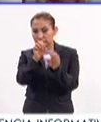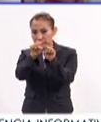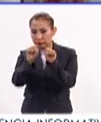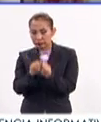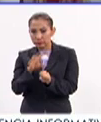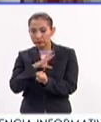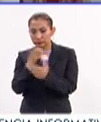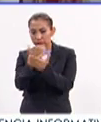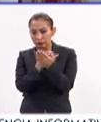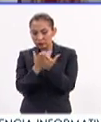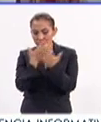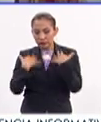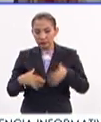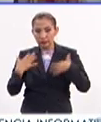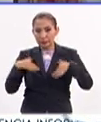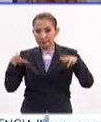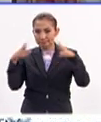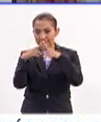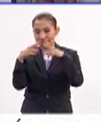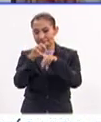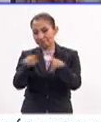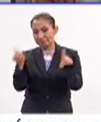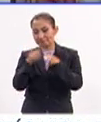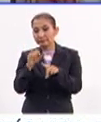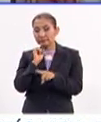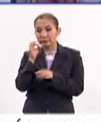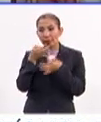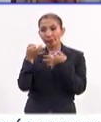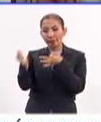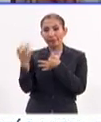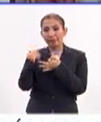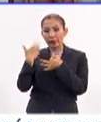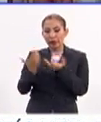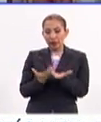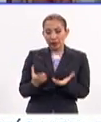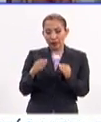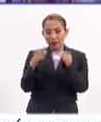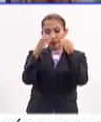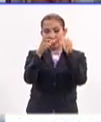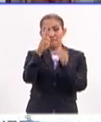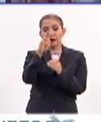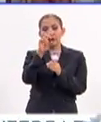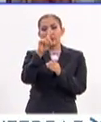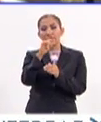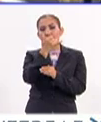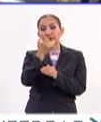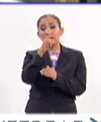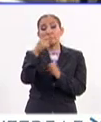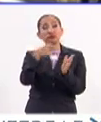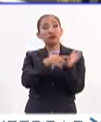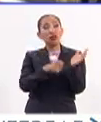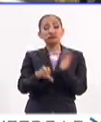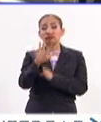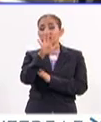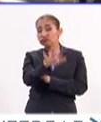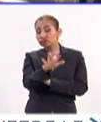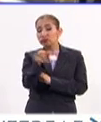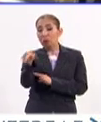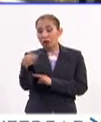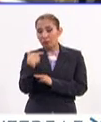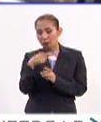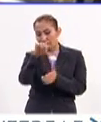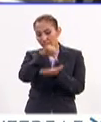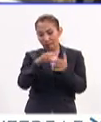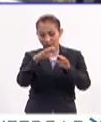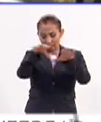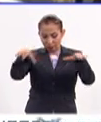se encuentra una colección de vestuario religioso y después roban la atención unos copones de rodallega que datan de 1805 y están al